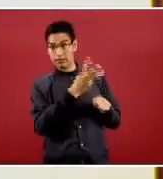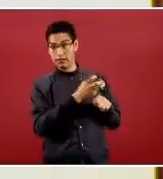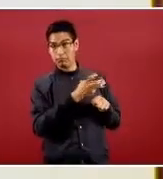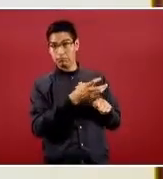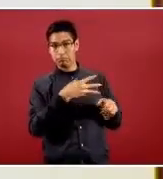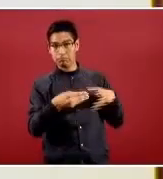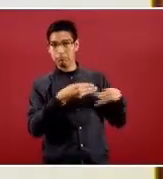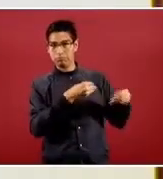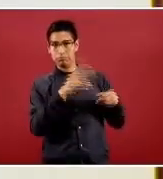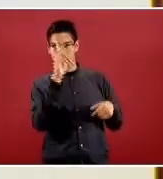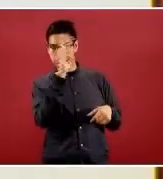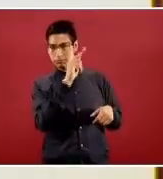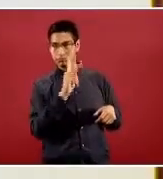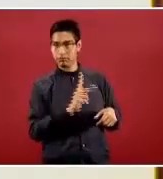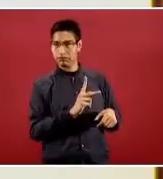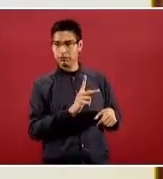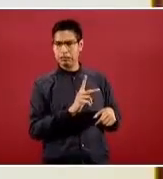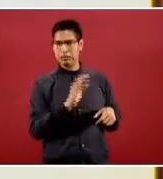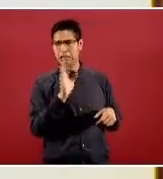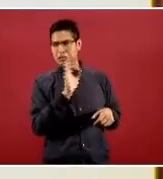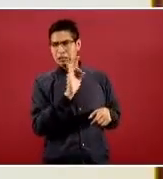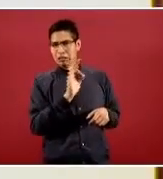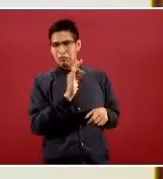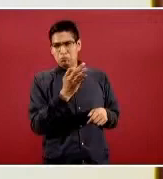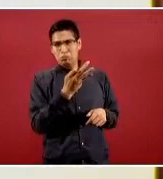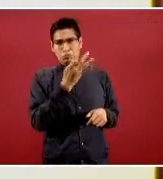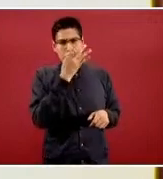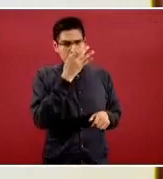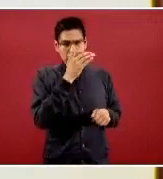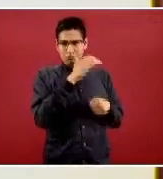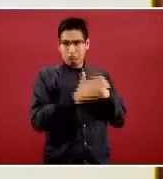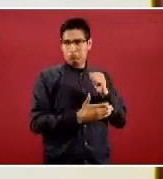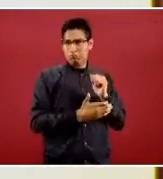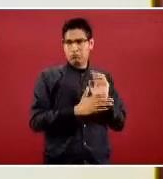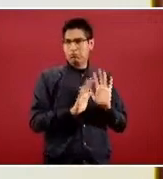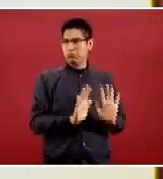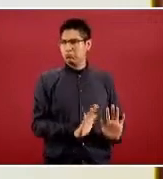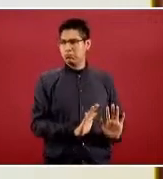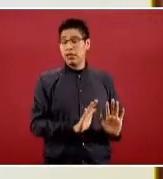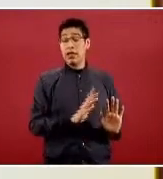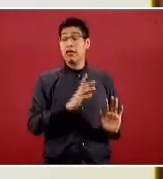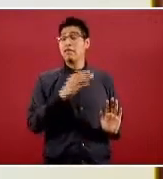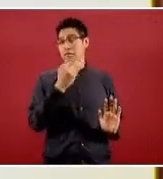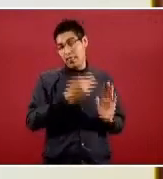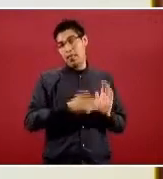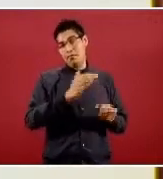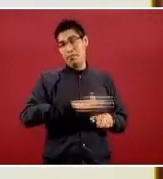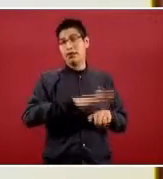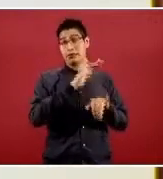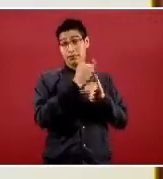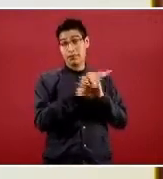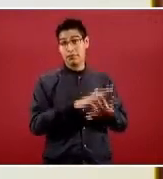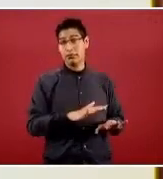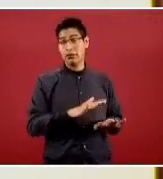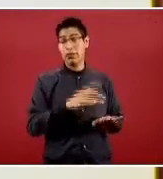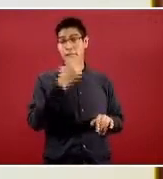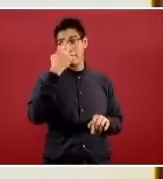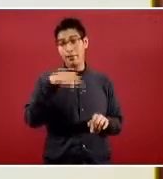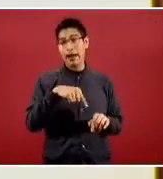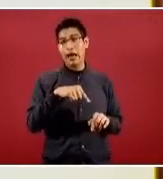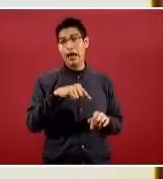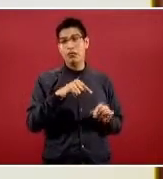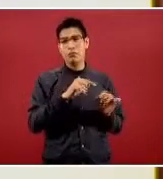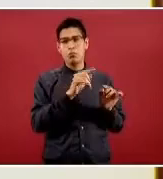muy probablemente llegando al ACME con alguna información de los últimos días que pudieran estar ya por empezar el